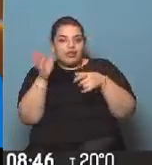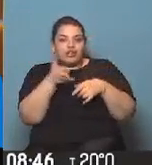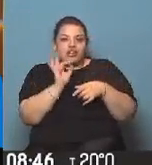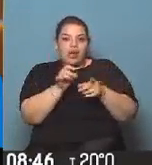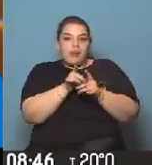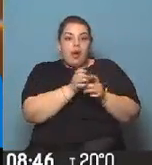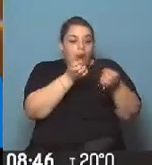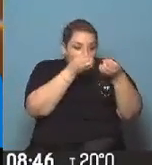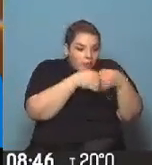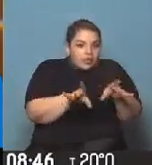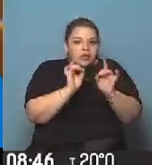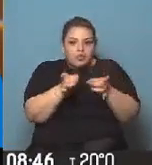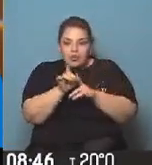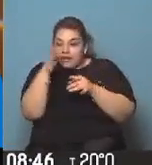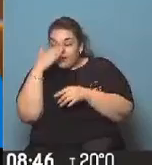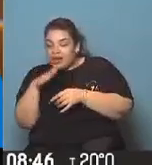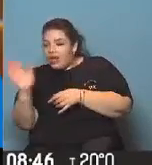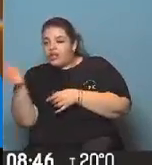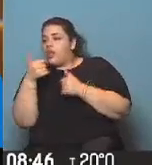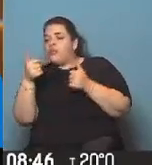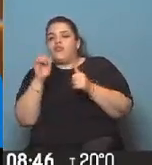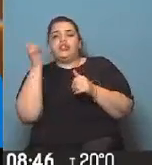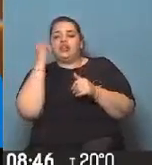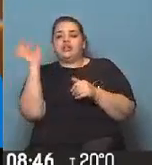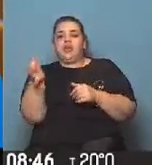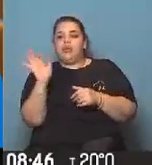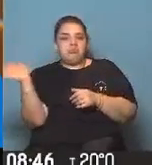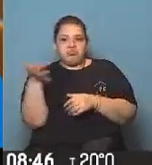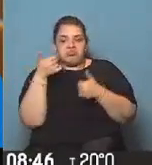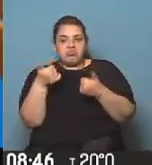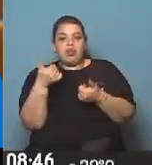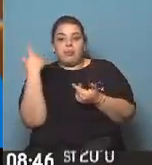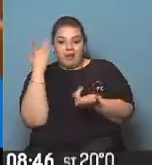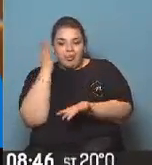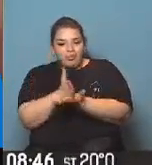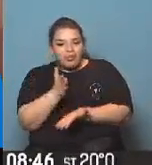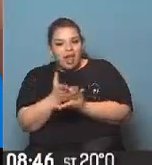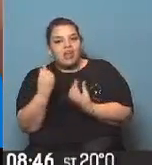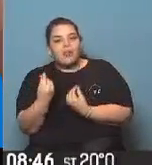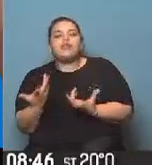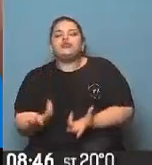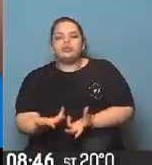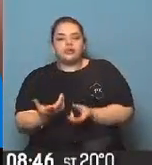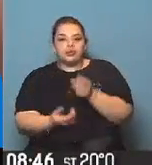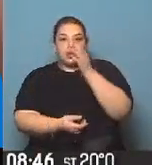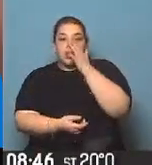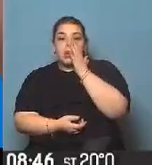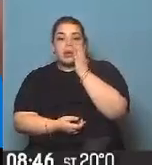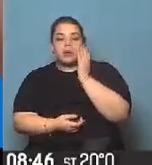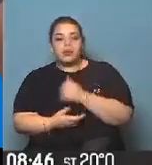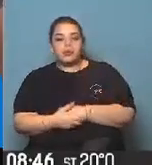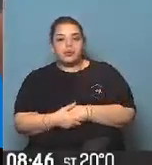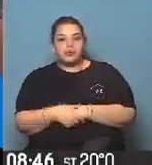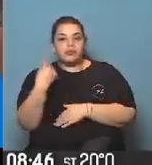está en orden, Felices Pascuas, como cierre, habíamos tenido la parte risueña del general Alaiz que no llegaba, venía caminando y se perdía las rutas. Exactamente.